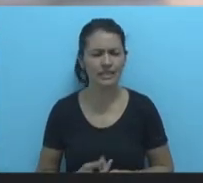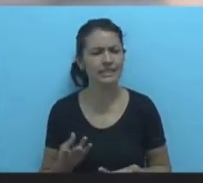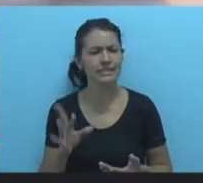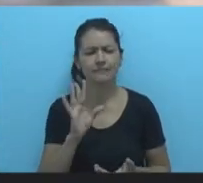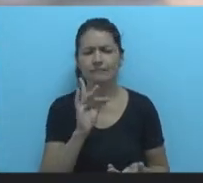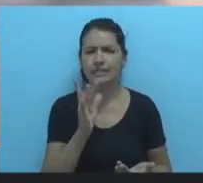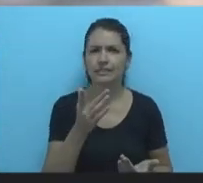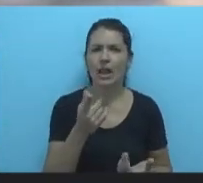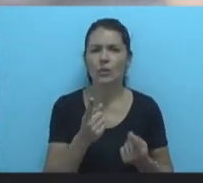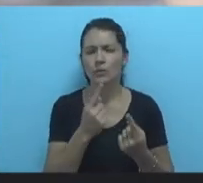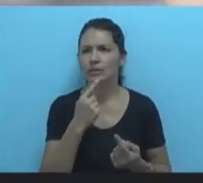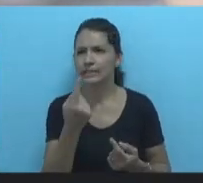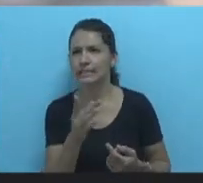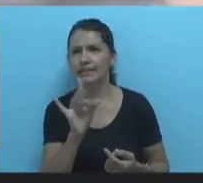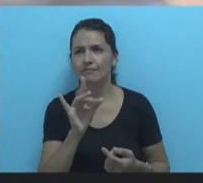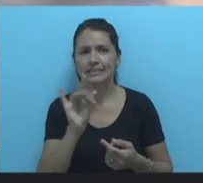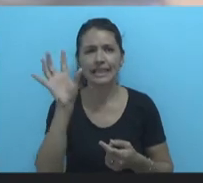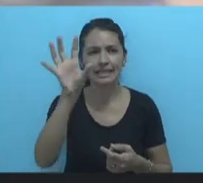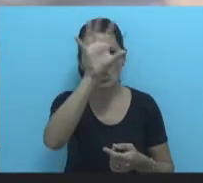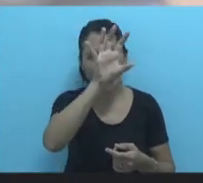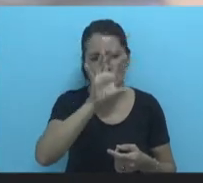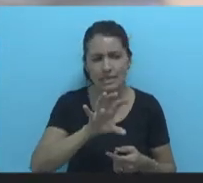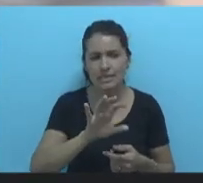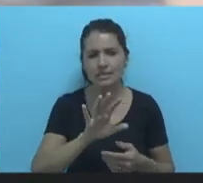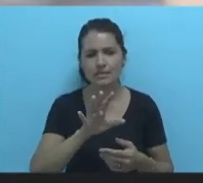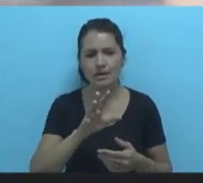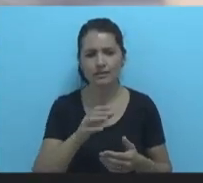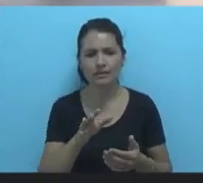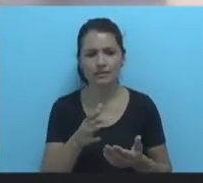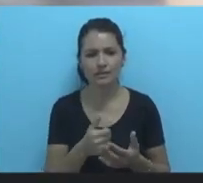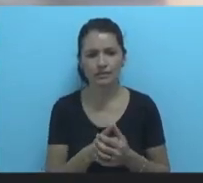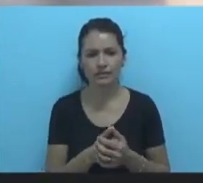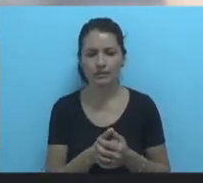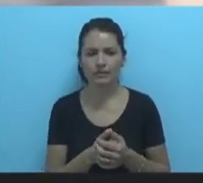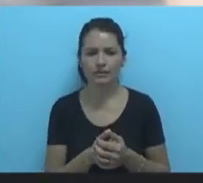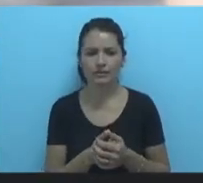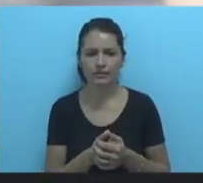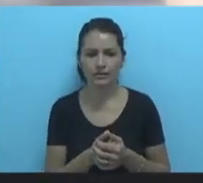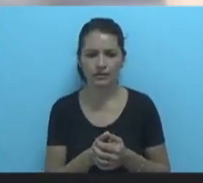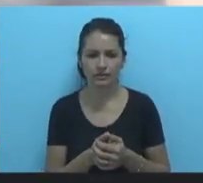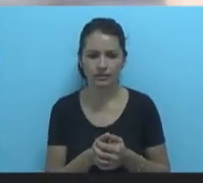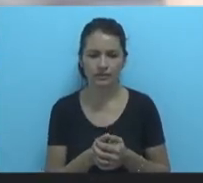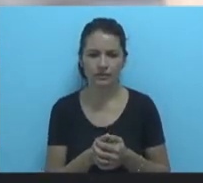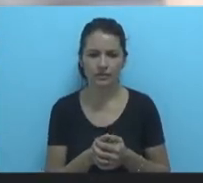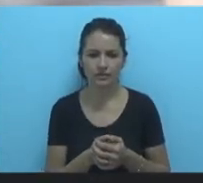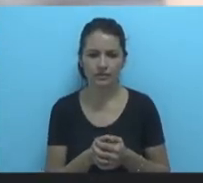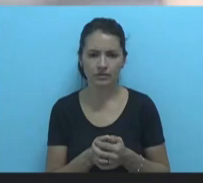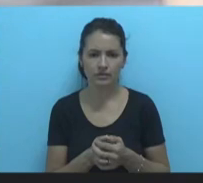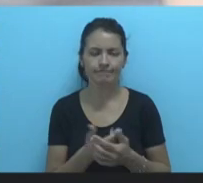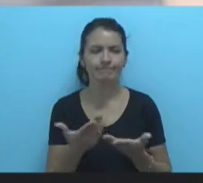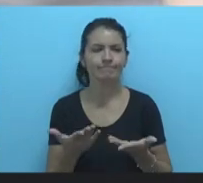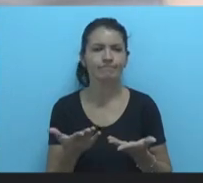tiene el sistema, en el interior del país, porque la Ciudad de Buenos Aires no lo aumenta de la misma manera porque tiene subsidios. Y es verdad. Y esa